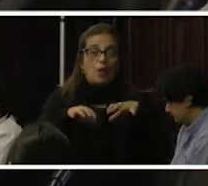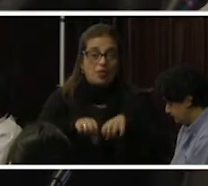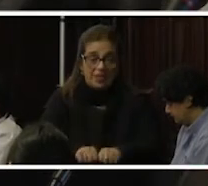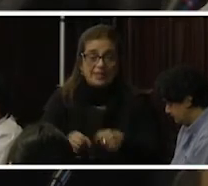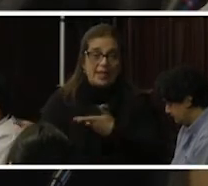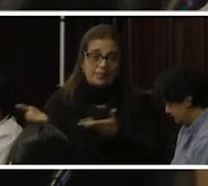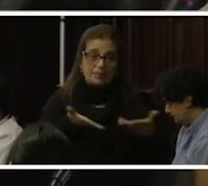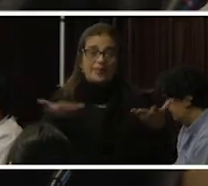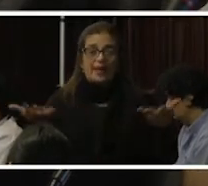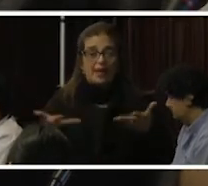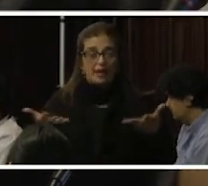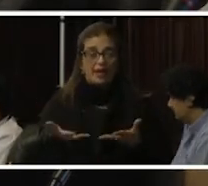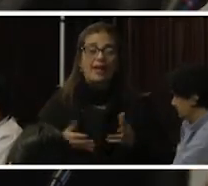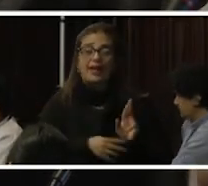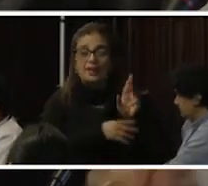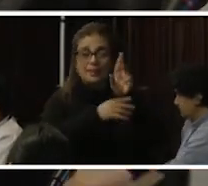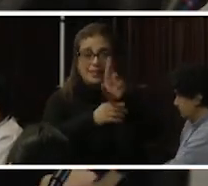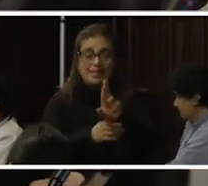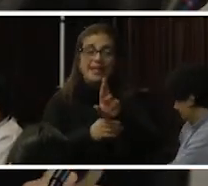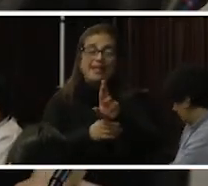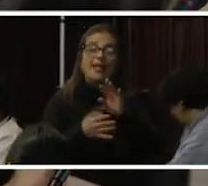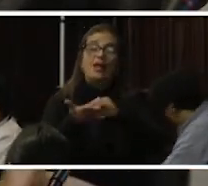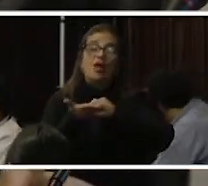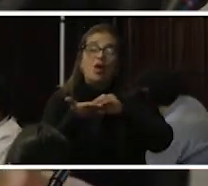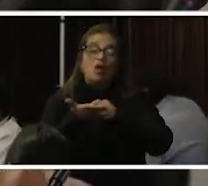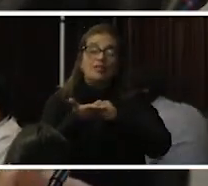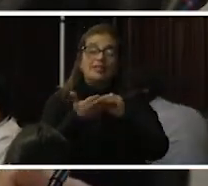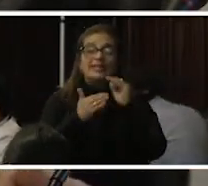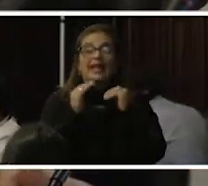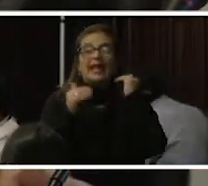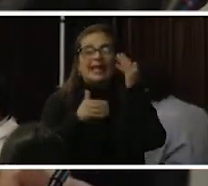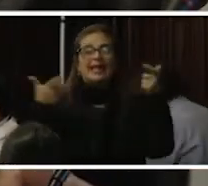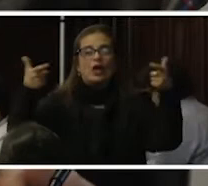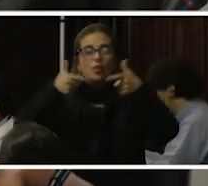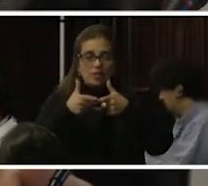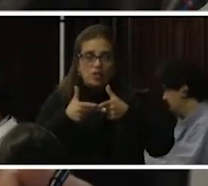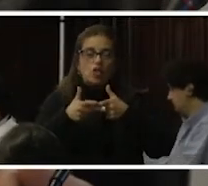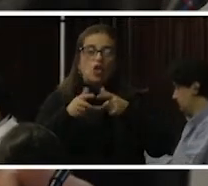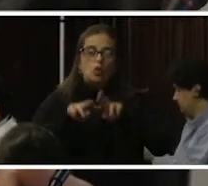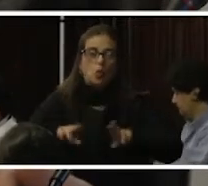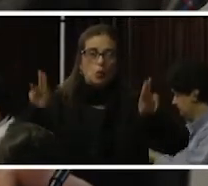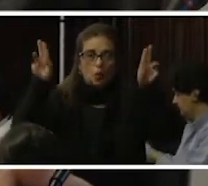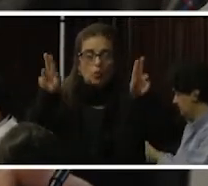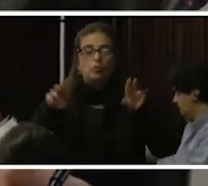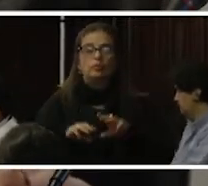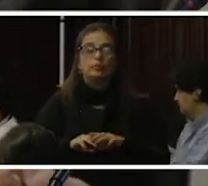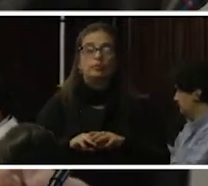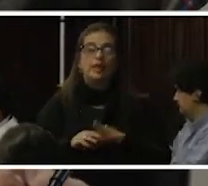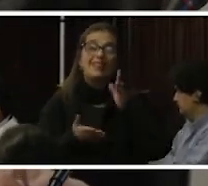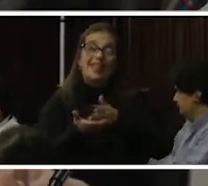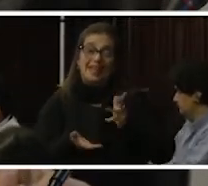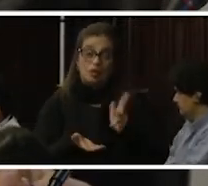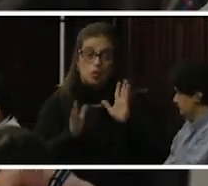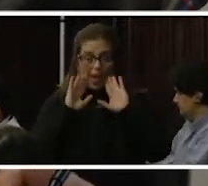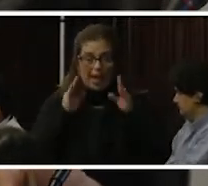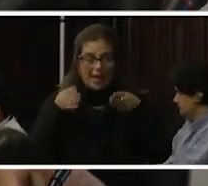la palabra a la representante de la Oficina del Alto Comisionado de las Naciones Unidas de Derechos Humanos